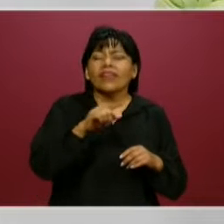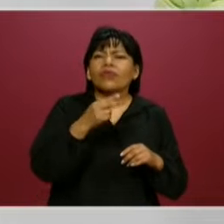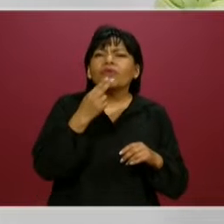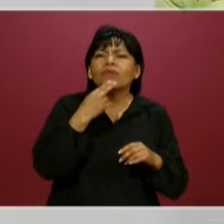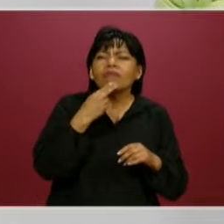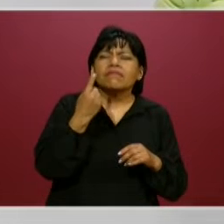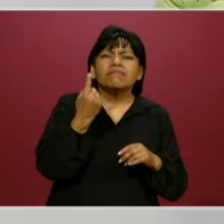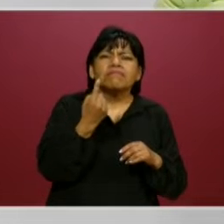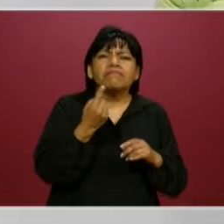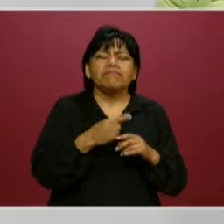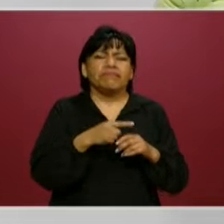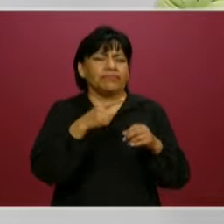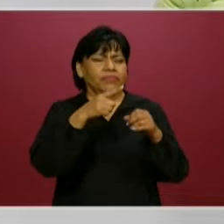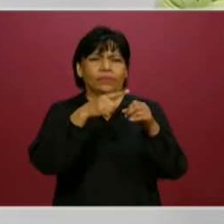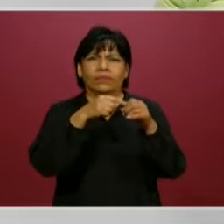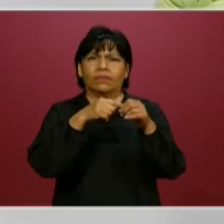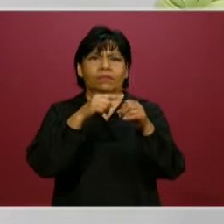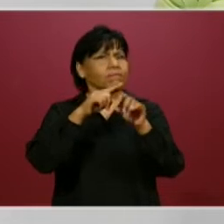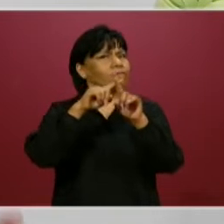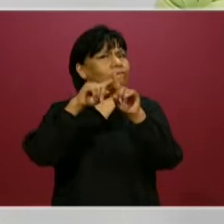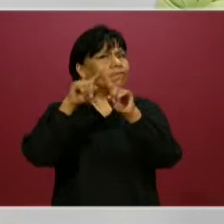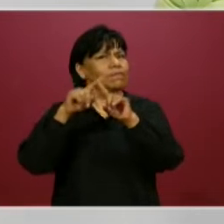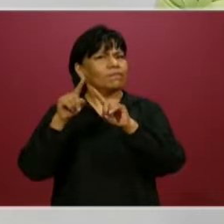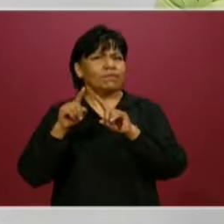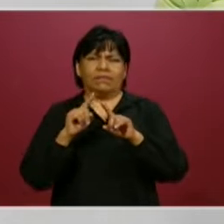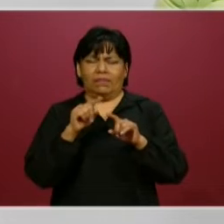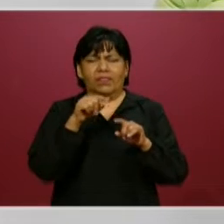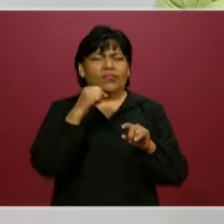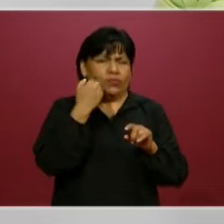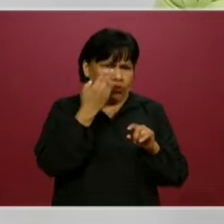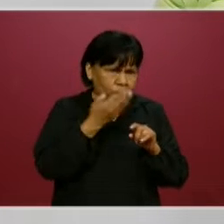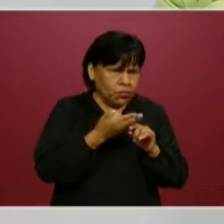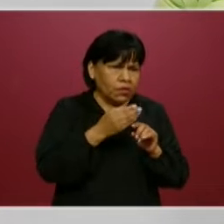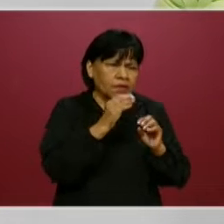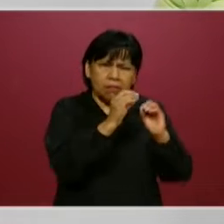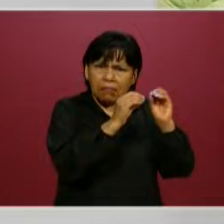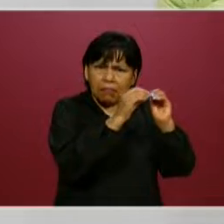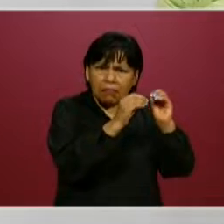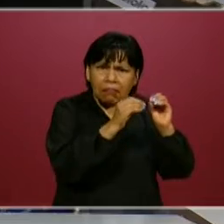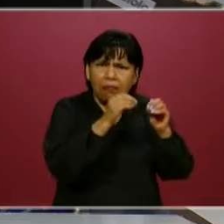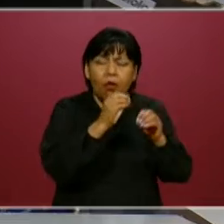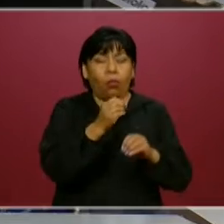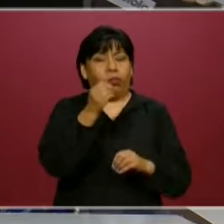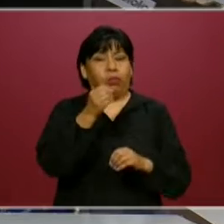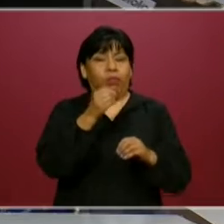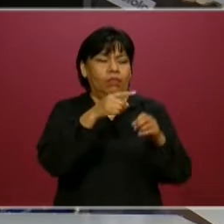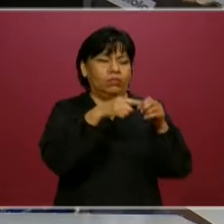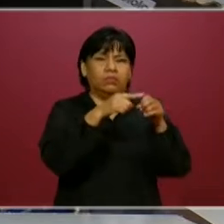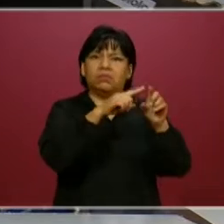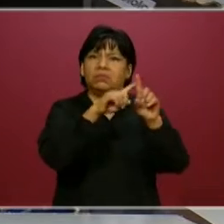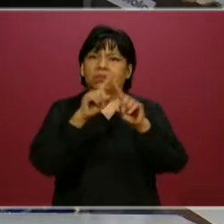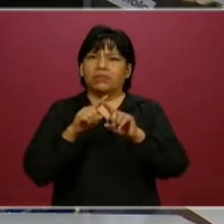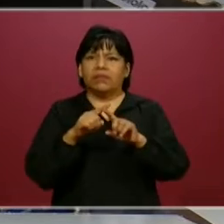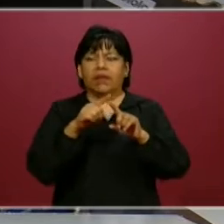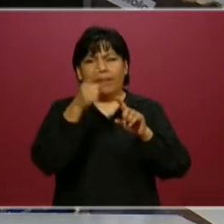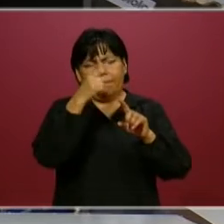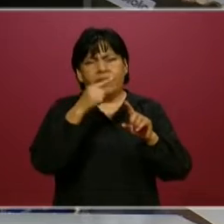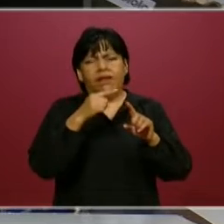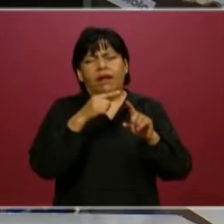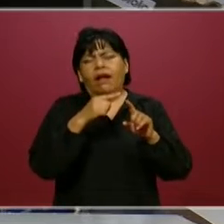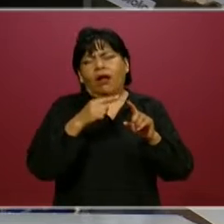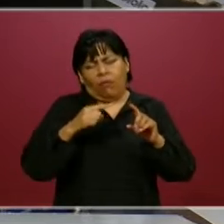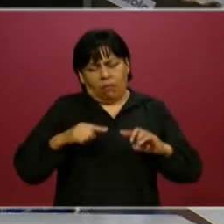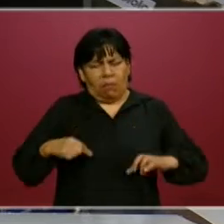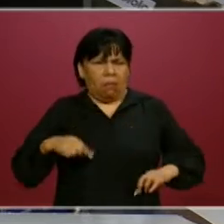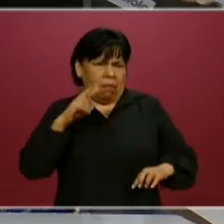utilizar pintura o acuarela si deseas decorarlas con algunos plumones para los detalles de la estructura del animalito